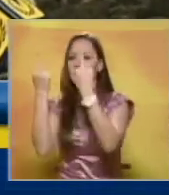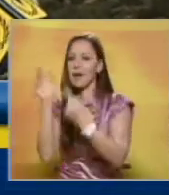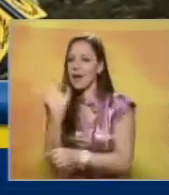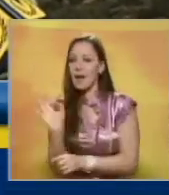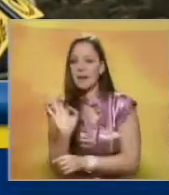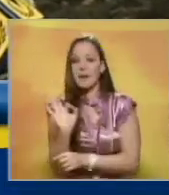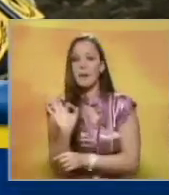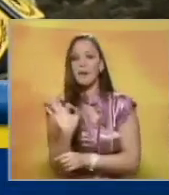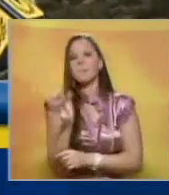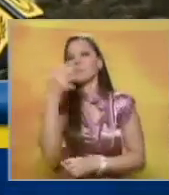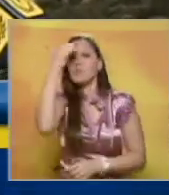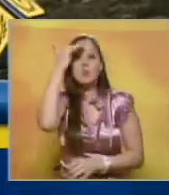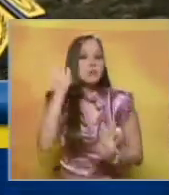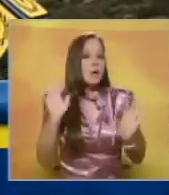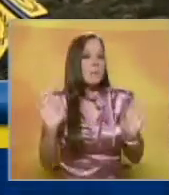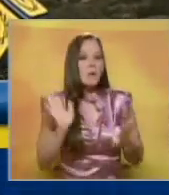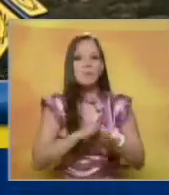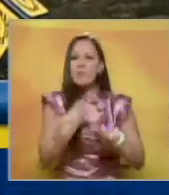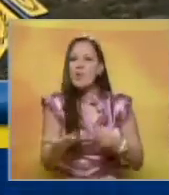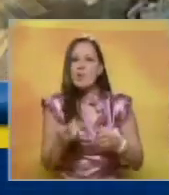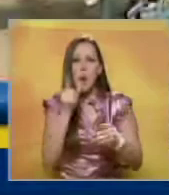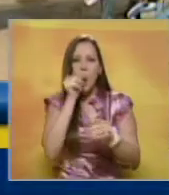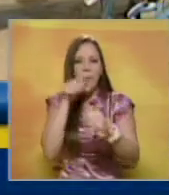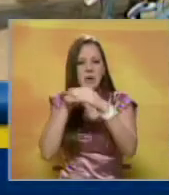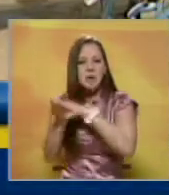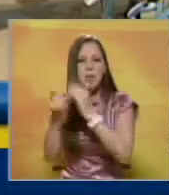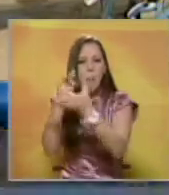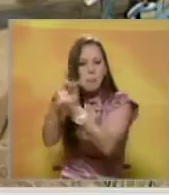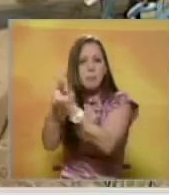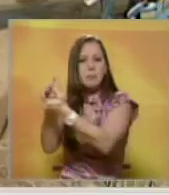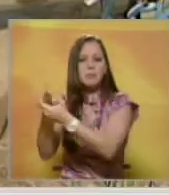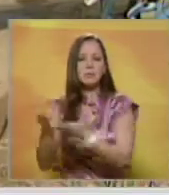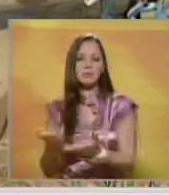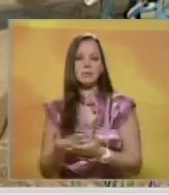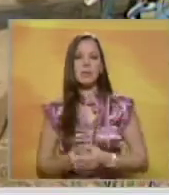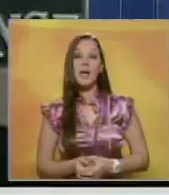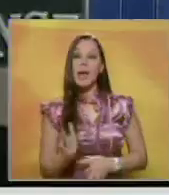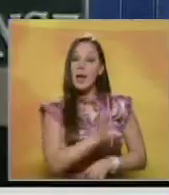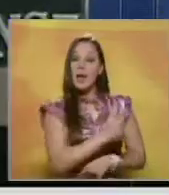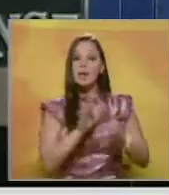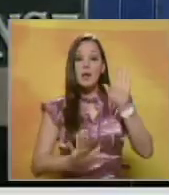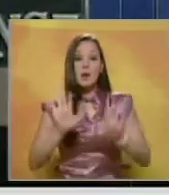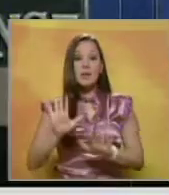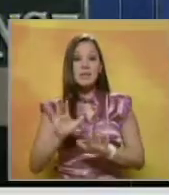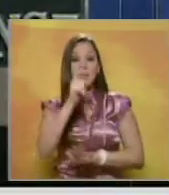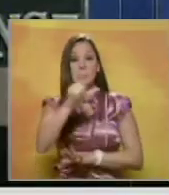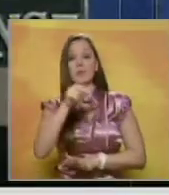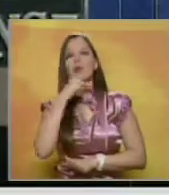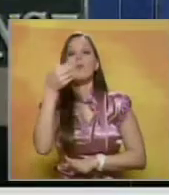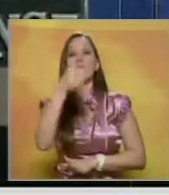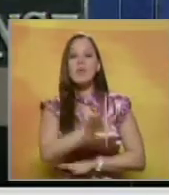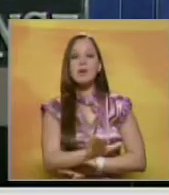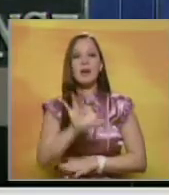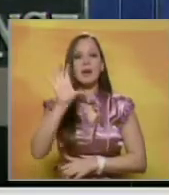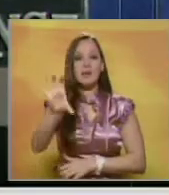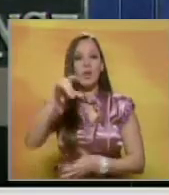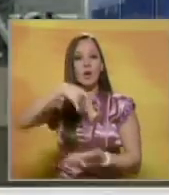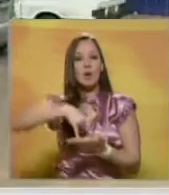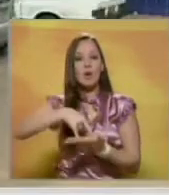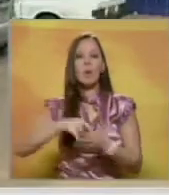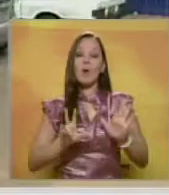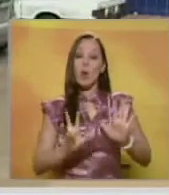Se desconocen los hechos, no sabemos por qué. De los 15 homicidios que se registraron este fin de semana en el estado,